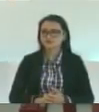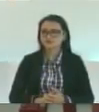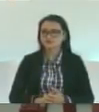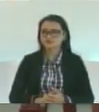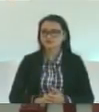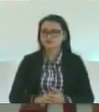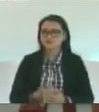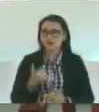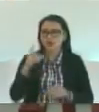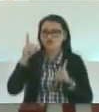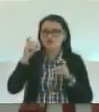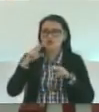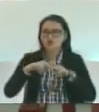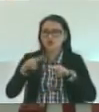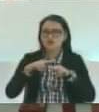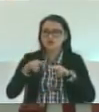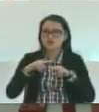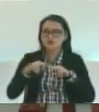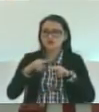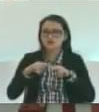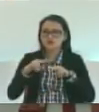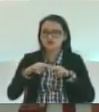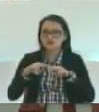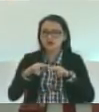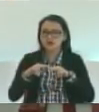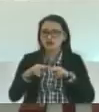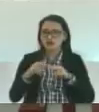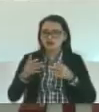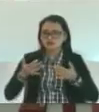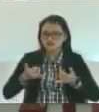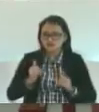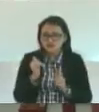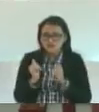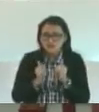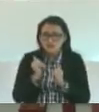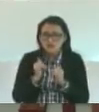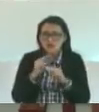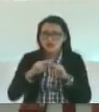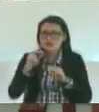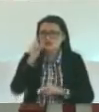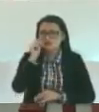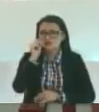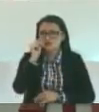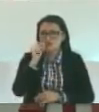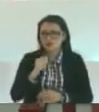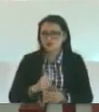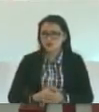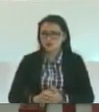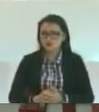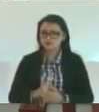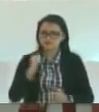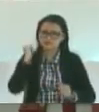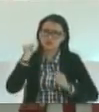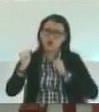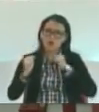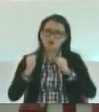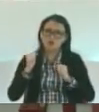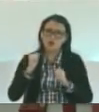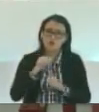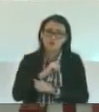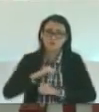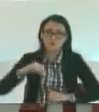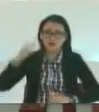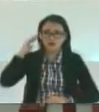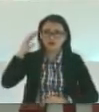Hay fotos de niñas recién nacidas, de niños asesinados por las fuerzas militares